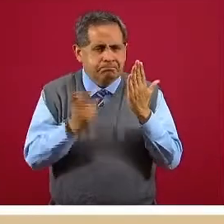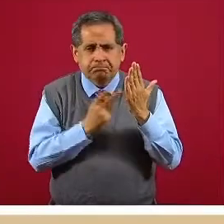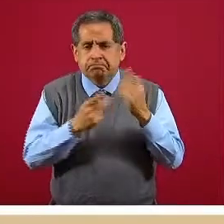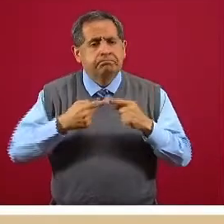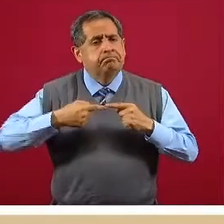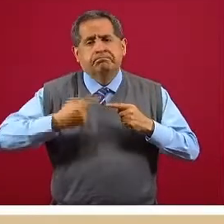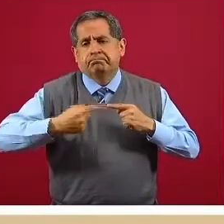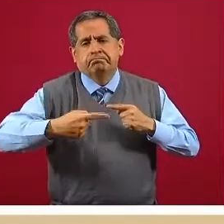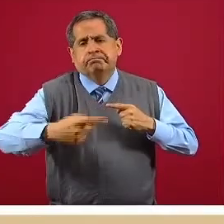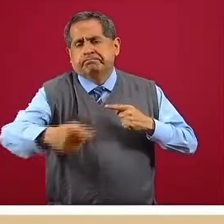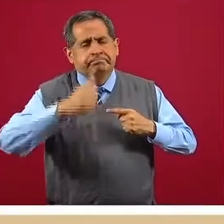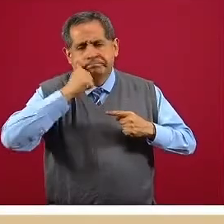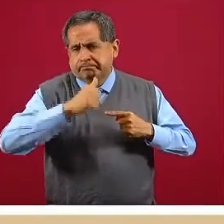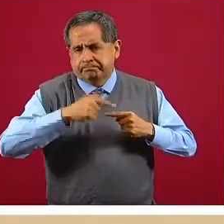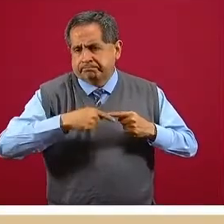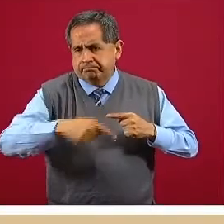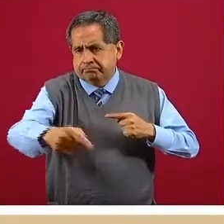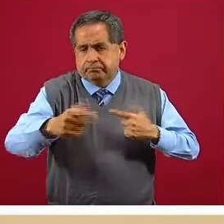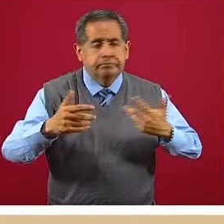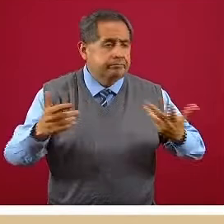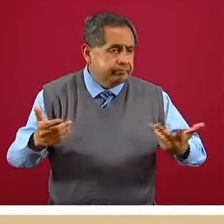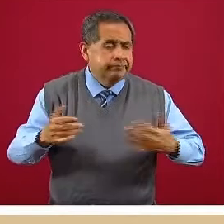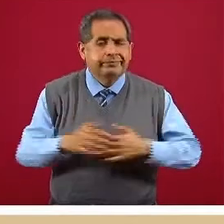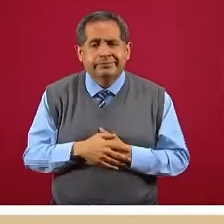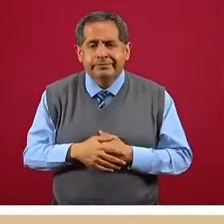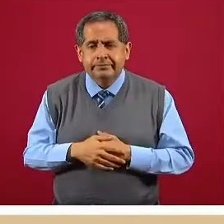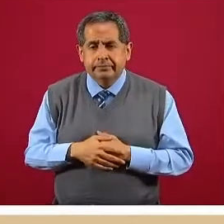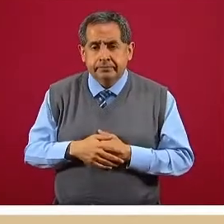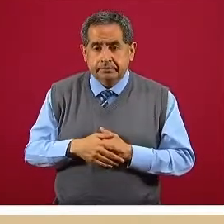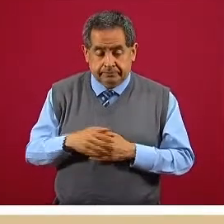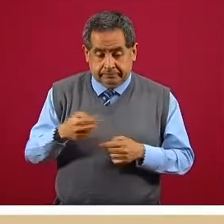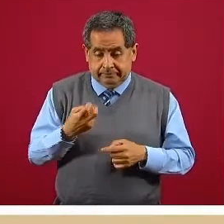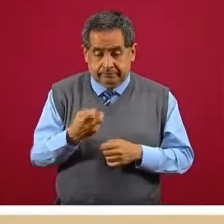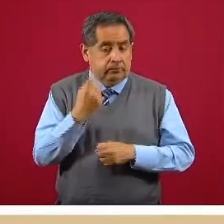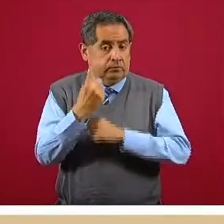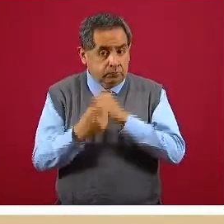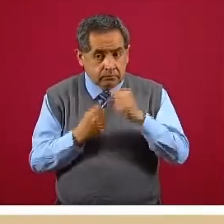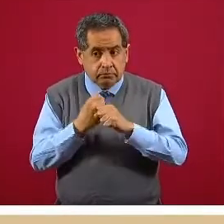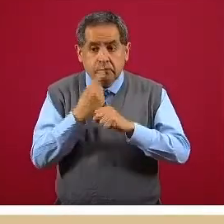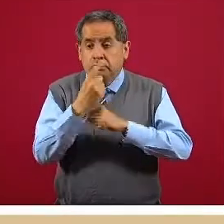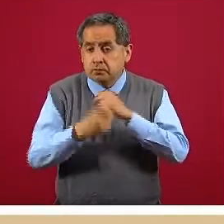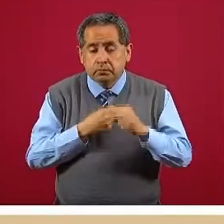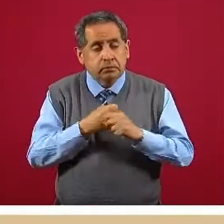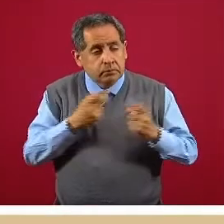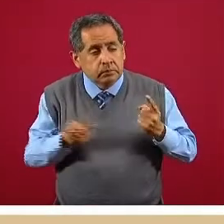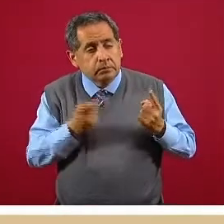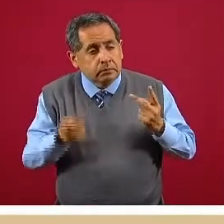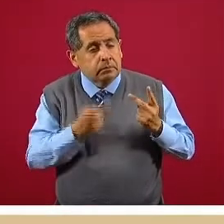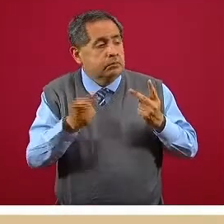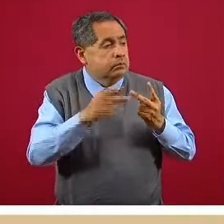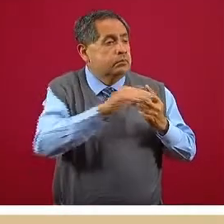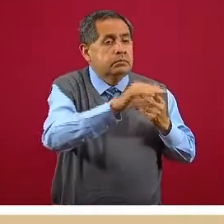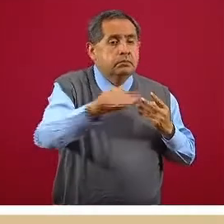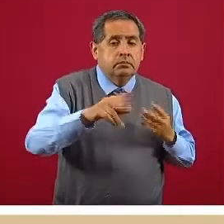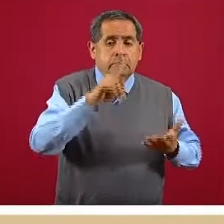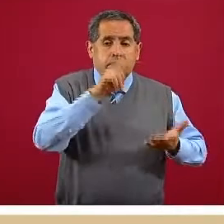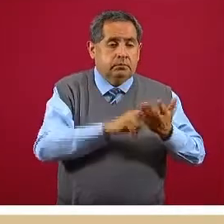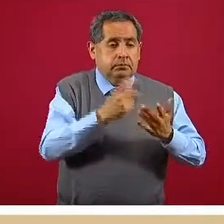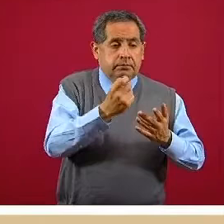continua. Es decir, vamos a llevar a cabo la encuesta cada año, del 2020